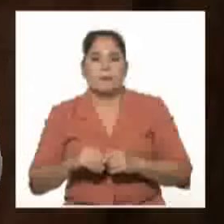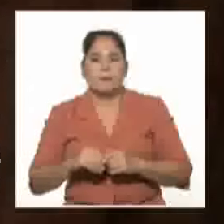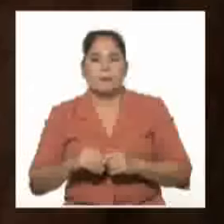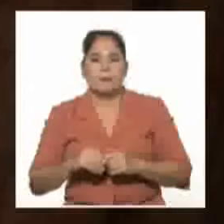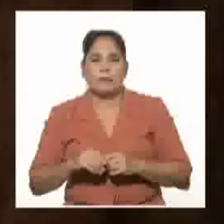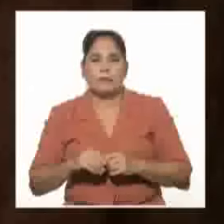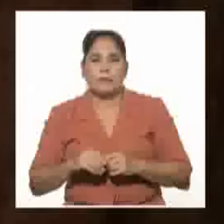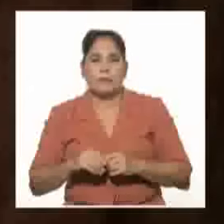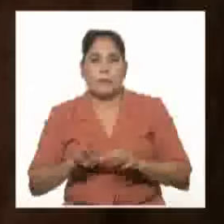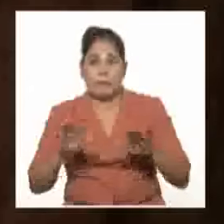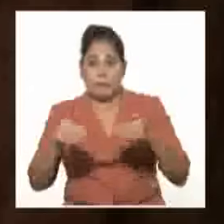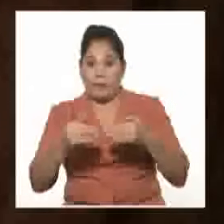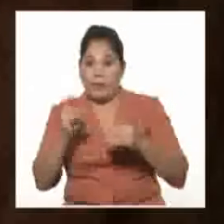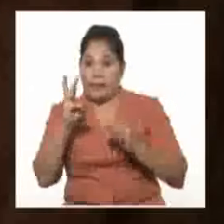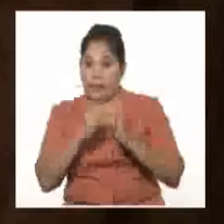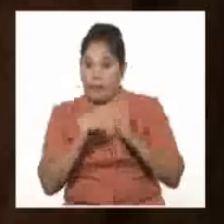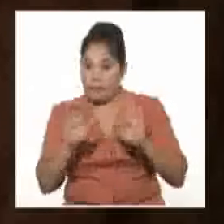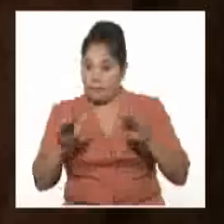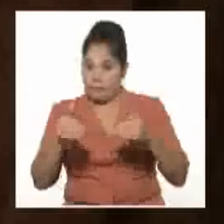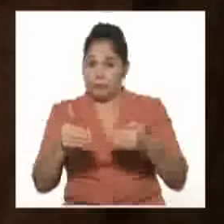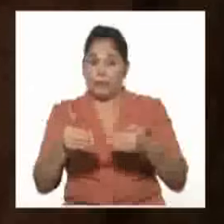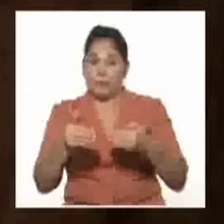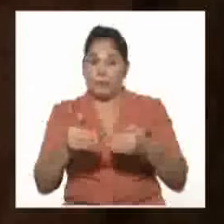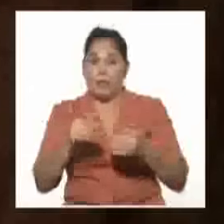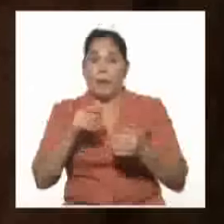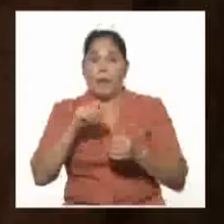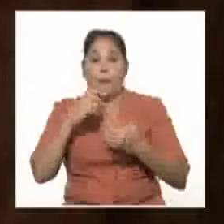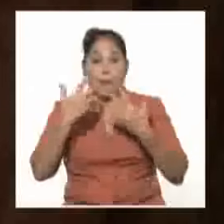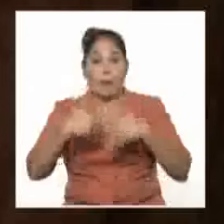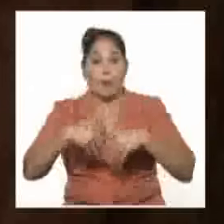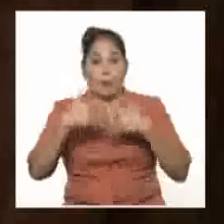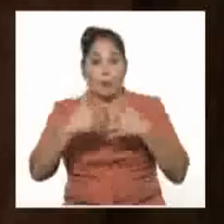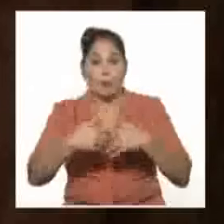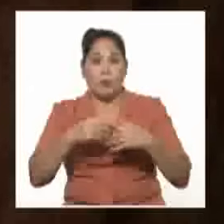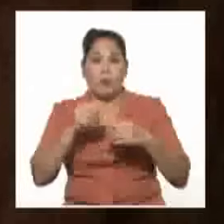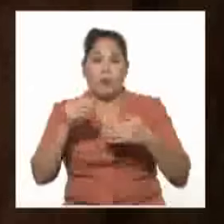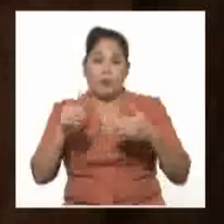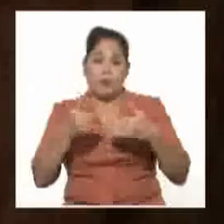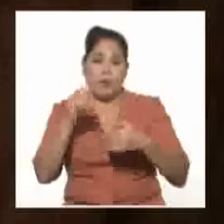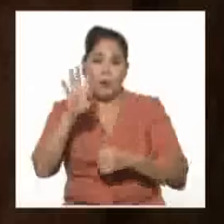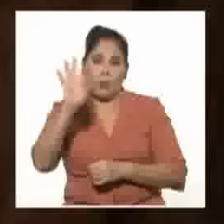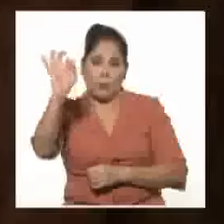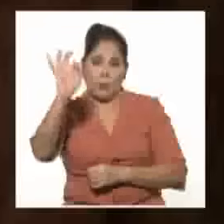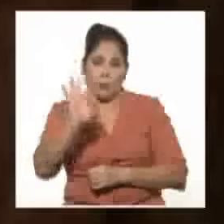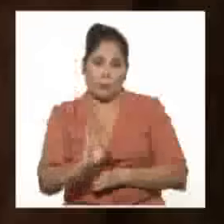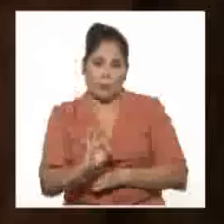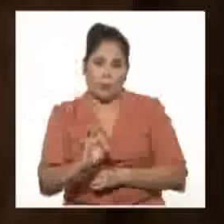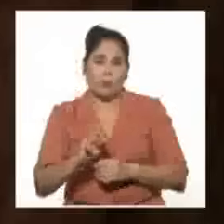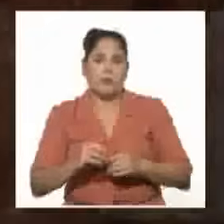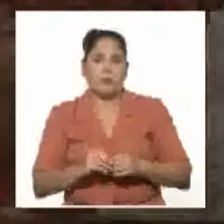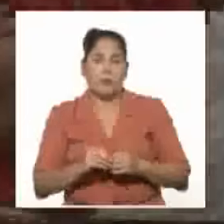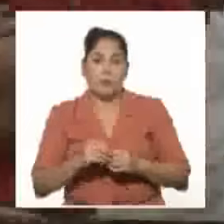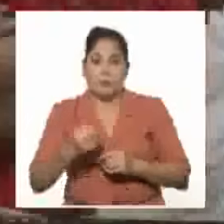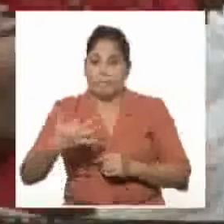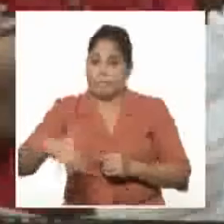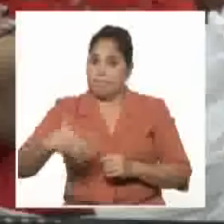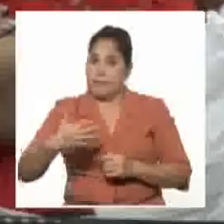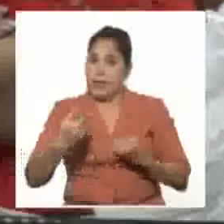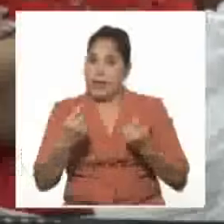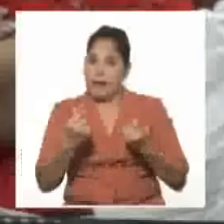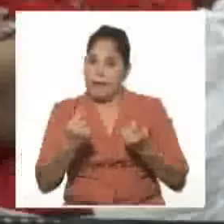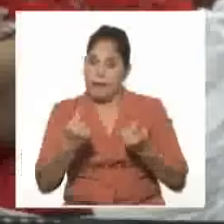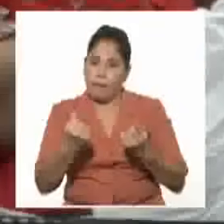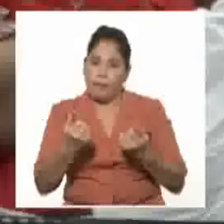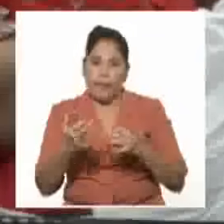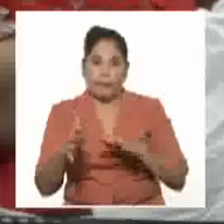Con cierre del tercer trimestre, el PIB decrece en más de un 4%, la inflación se dispara, la economía está